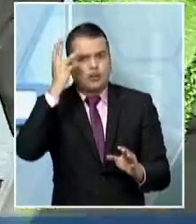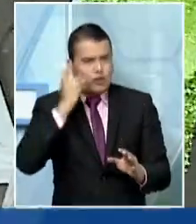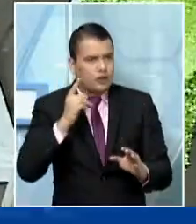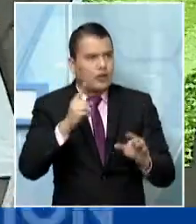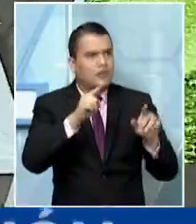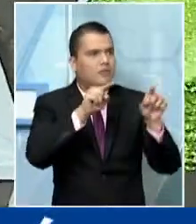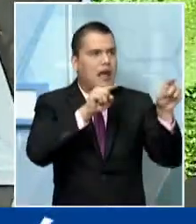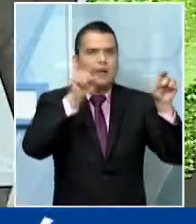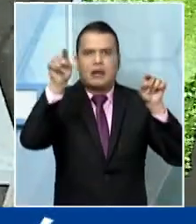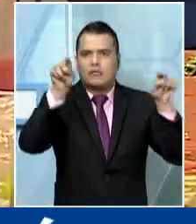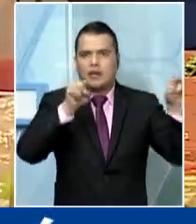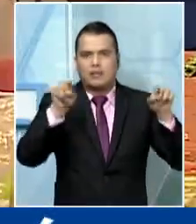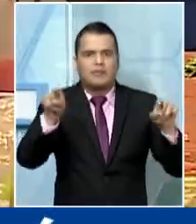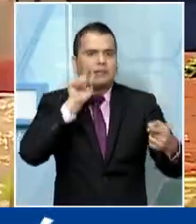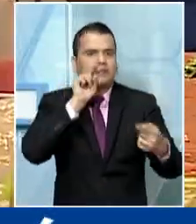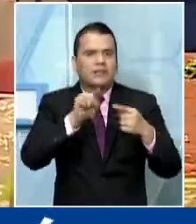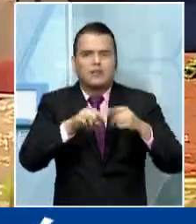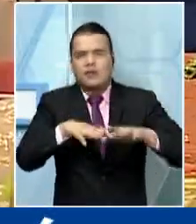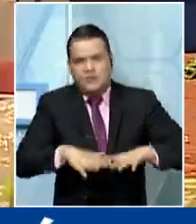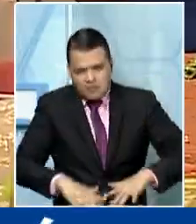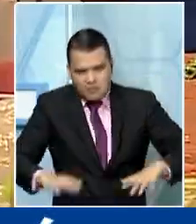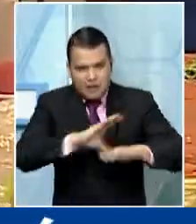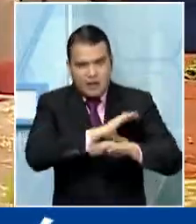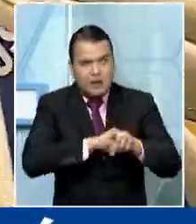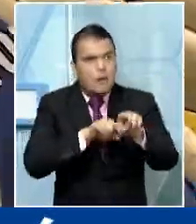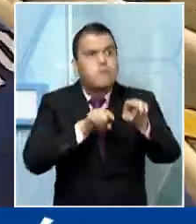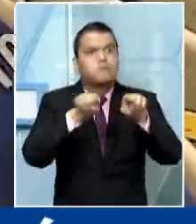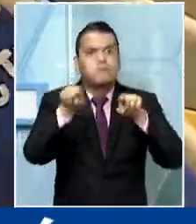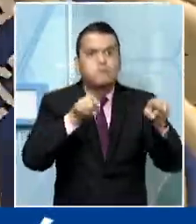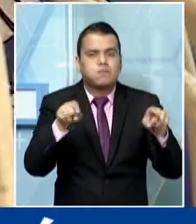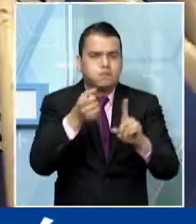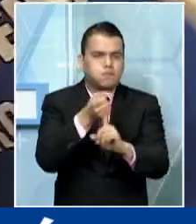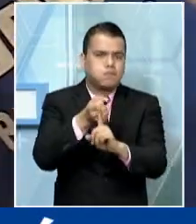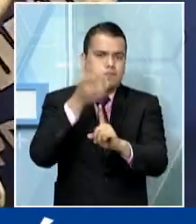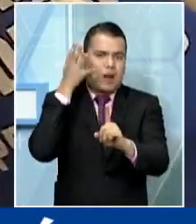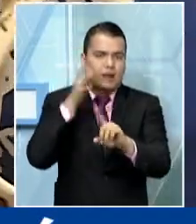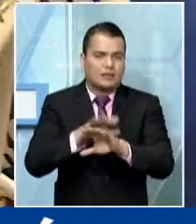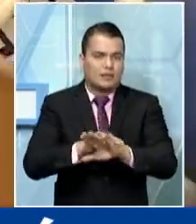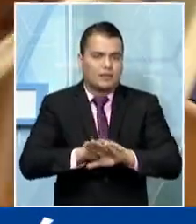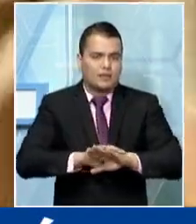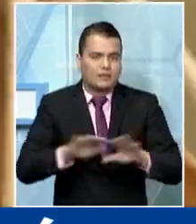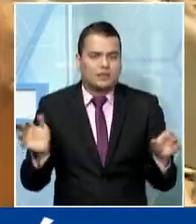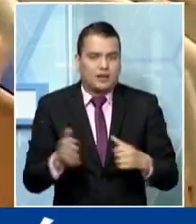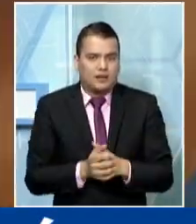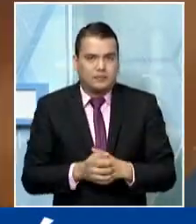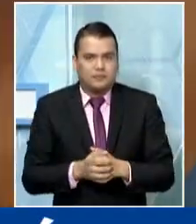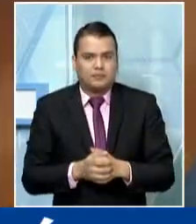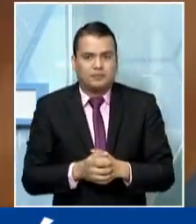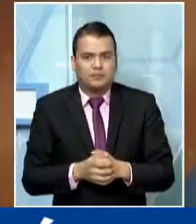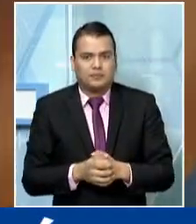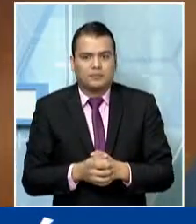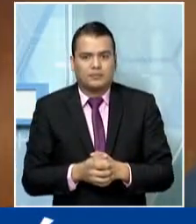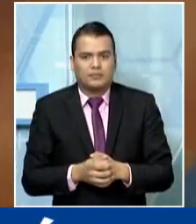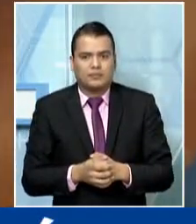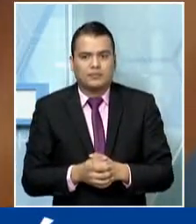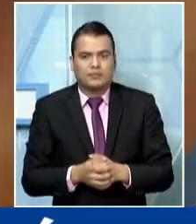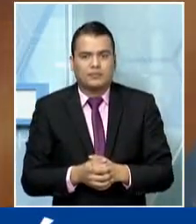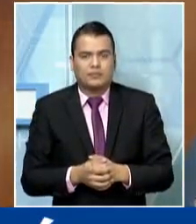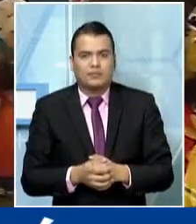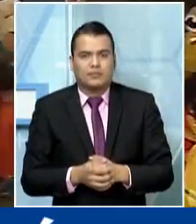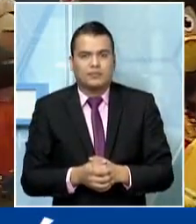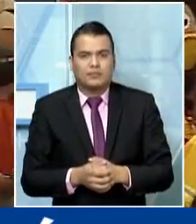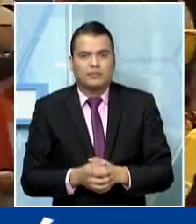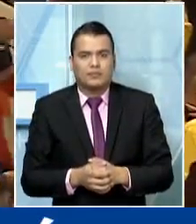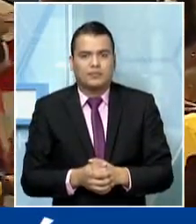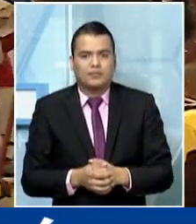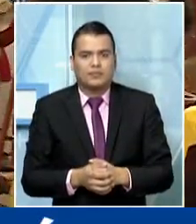nosotros queremos llegar a la mayoría de los barrios de los caleños, y dependiendo de eso hay un punto de partida y un punto